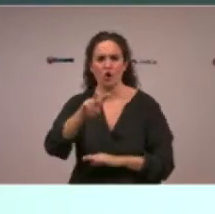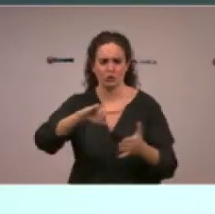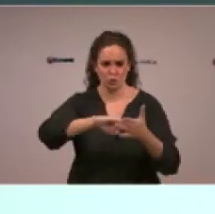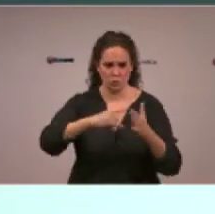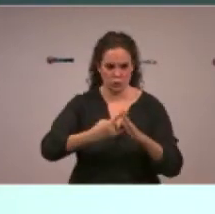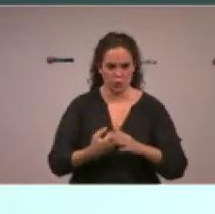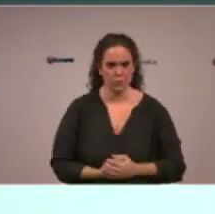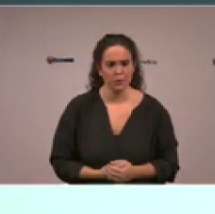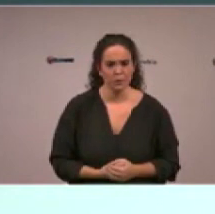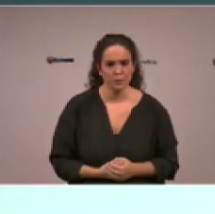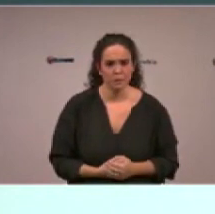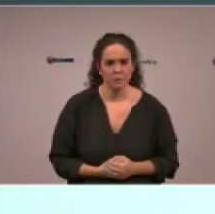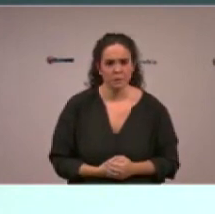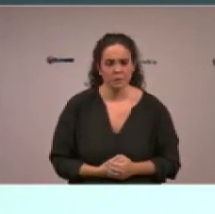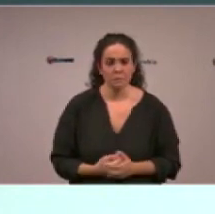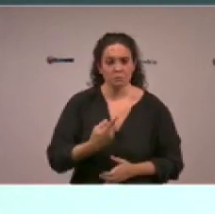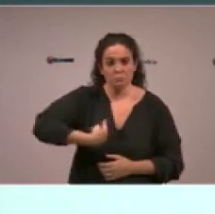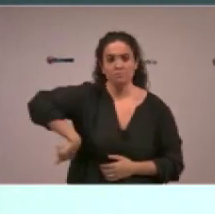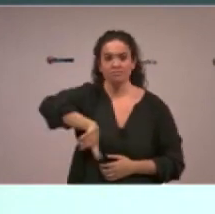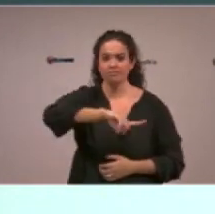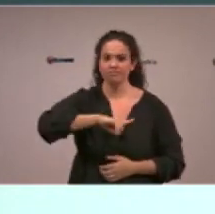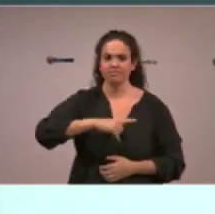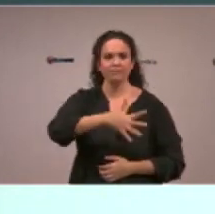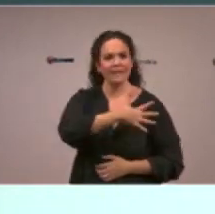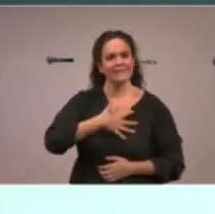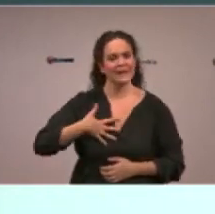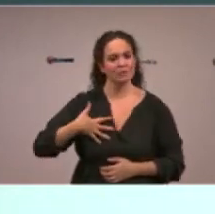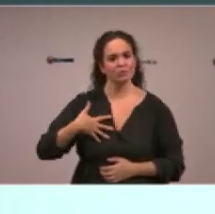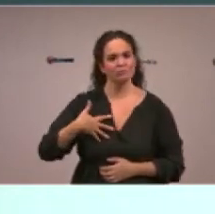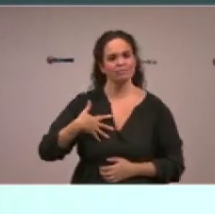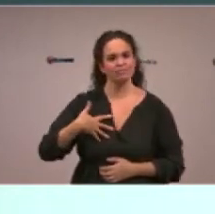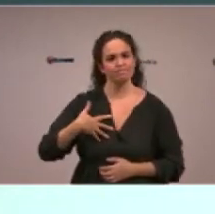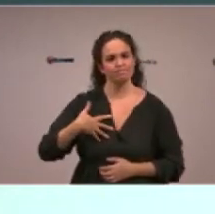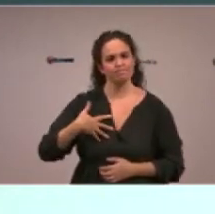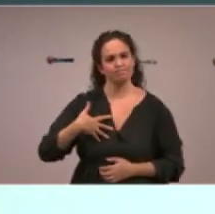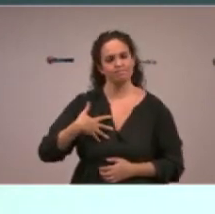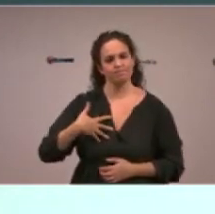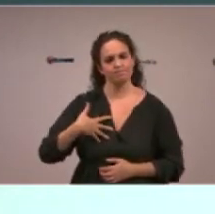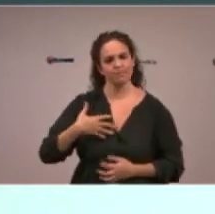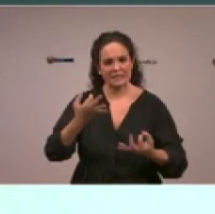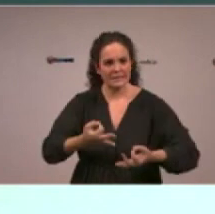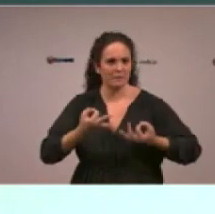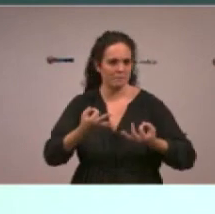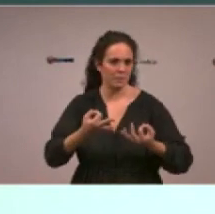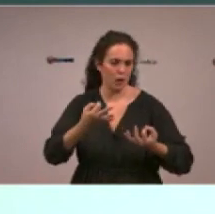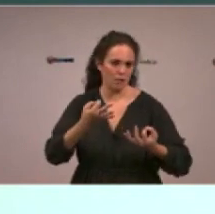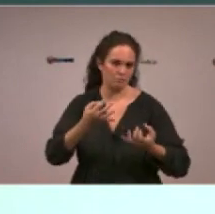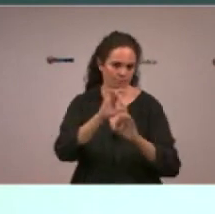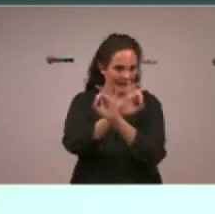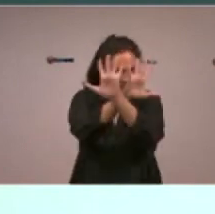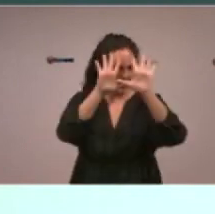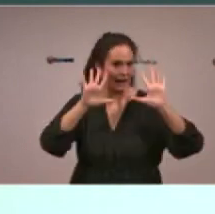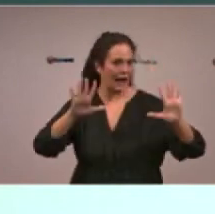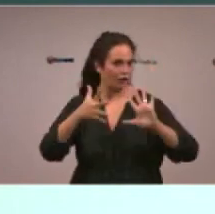Nosotros, como ejercicio, queremos ser también precisos en las palabras que utilizamos, en la medida en que sea